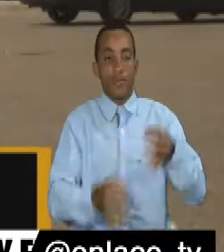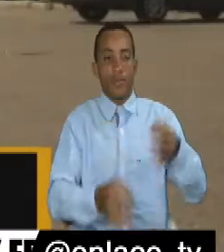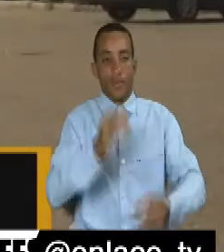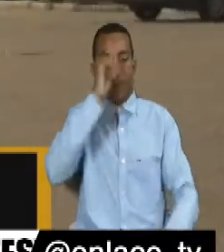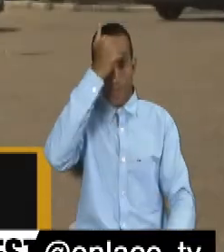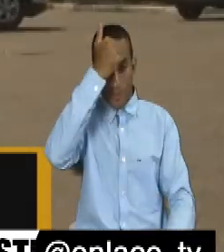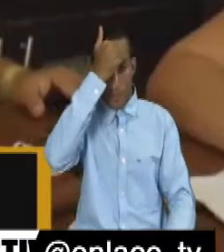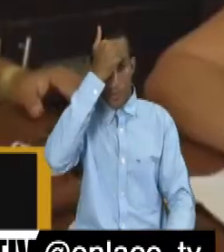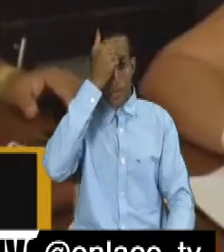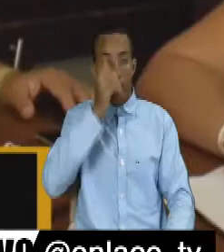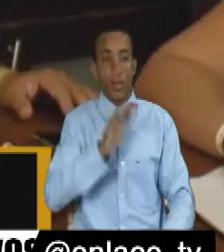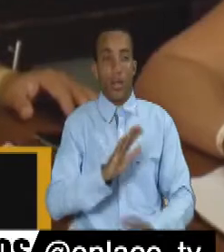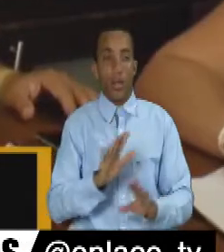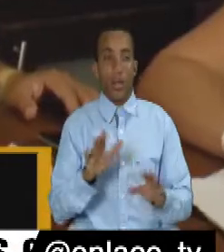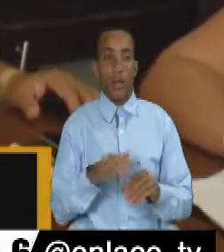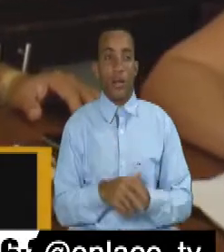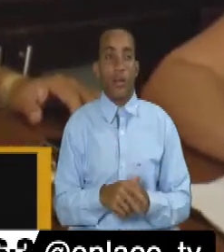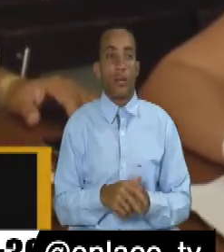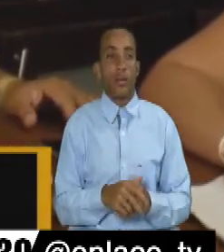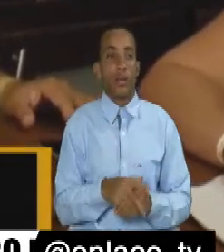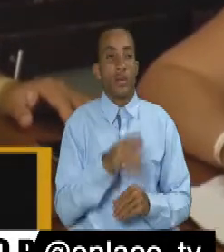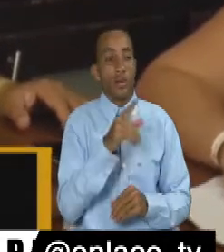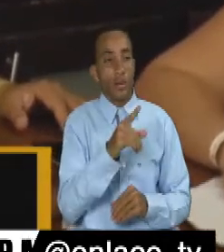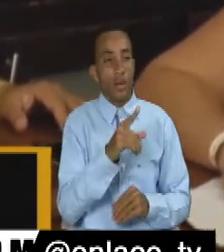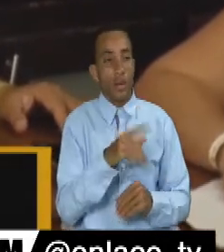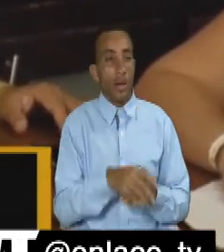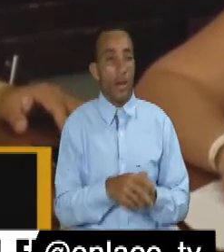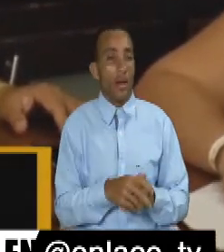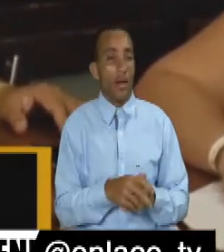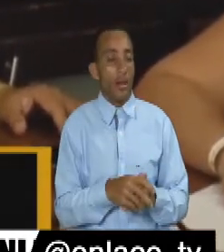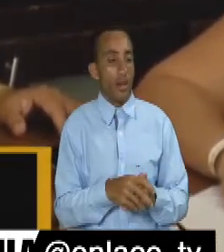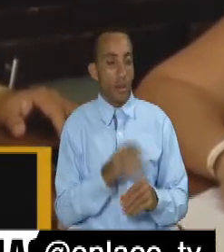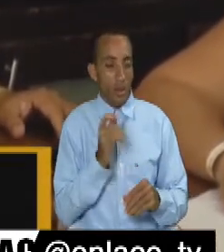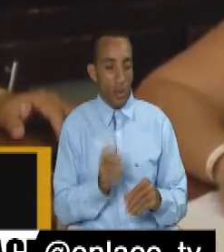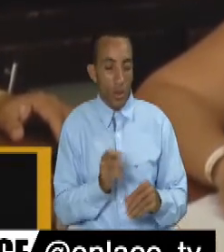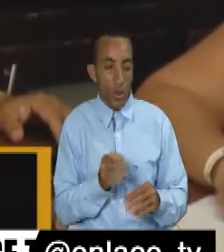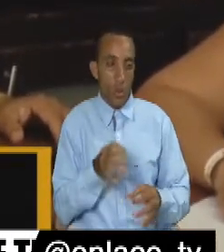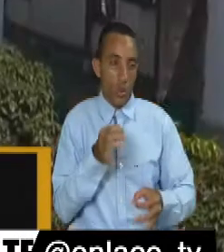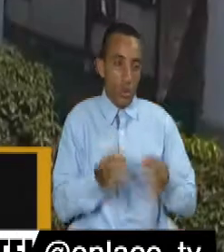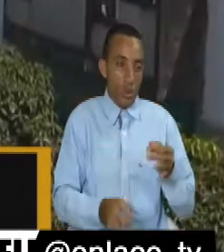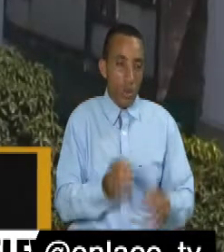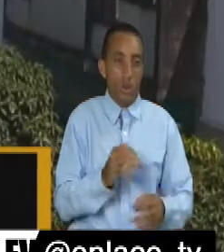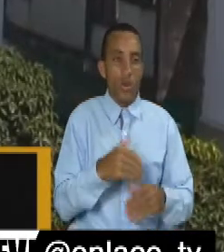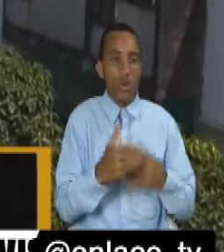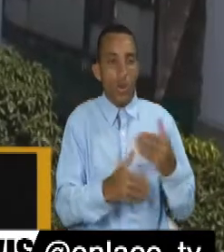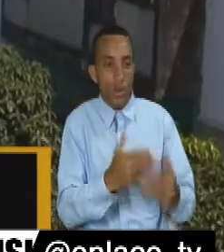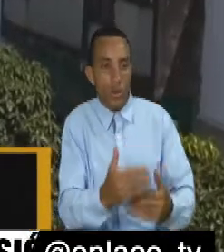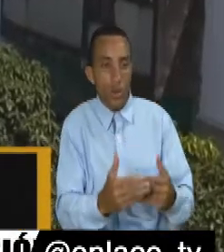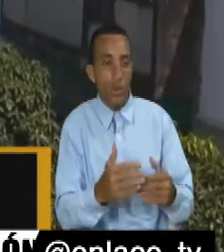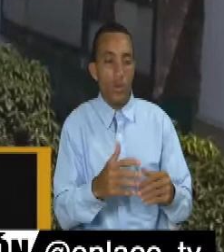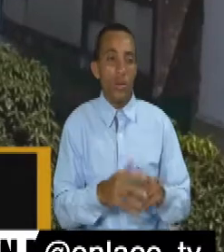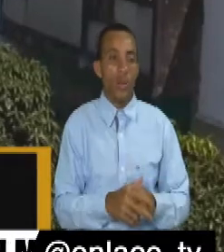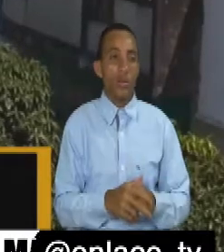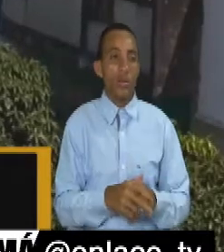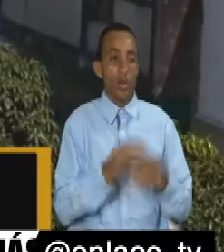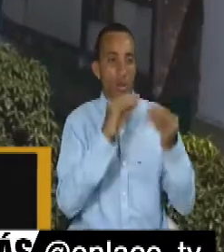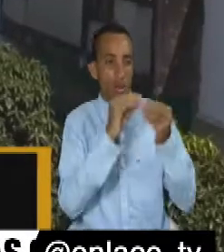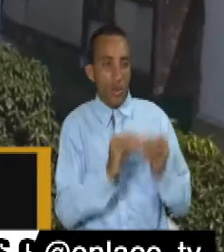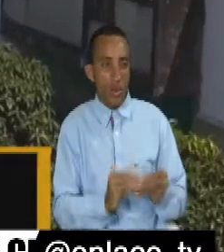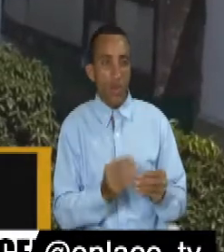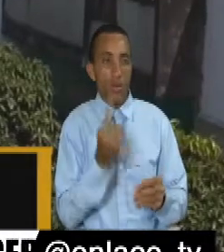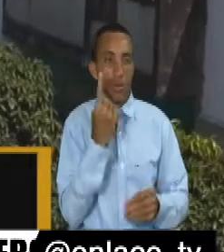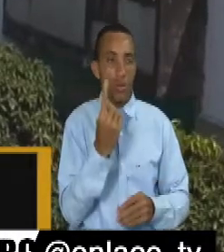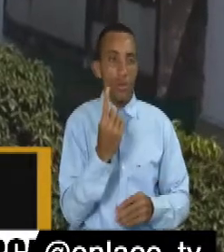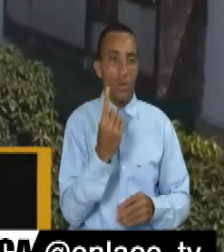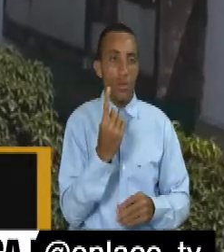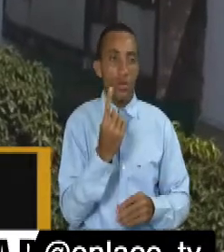acción interpuesta por el apoderado del alcalde Darío Echeverri Serrano sobre la forma como se ha adelantado ese proceso revocatorio. Uno de esos hechos tiene que ver